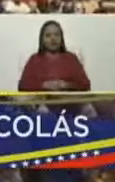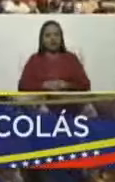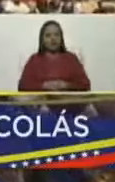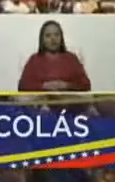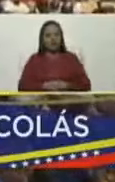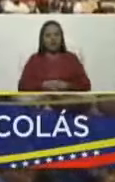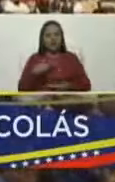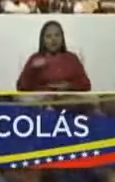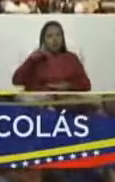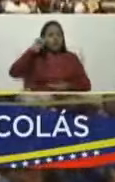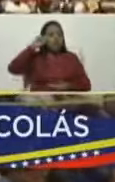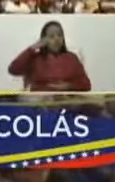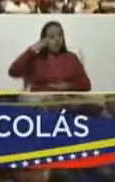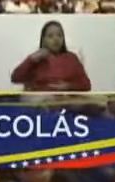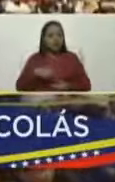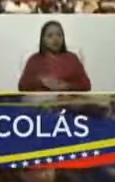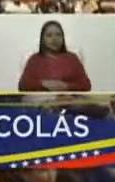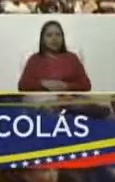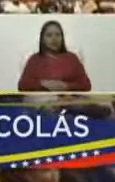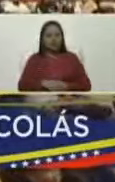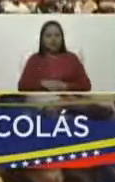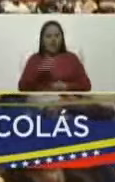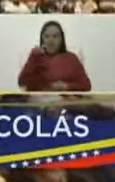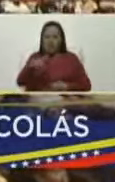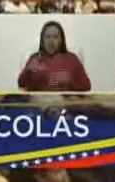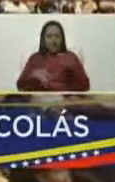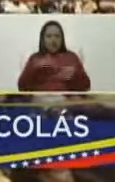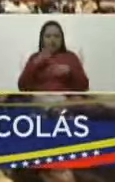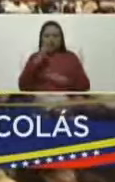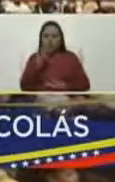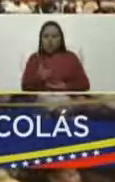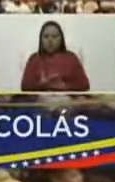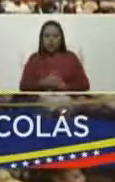Yo recuerdo esto, en este acto tan bonito,